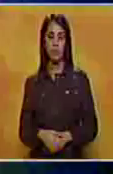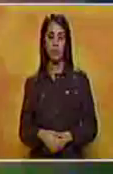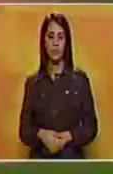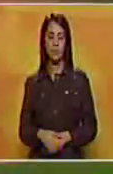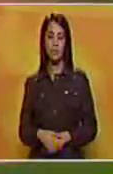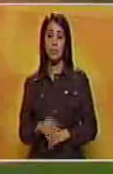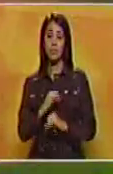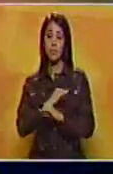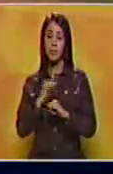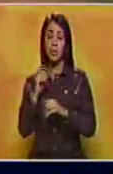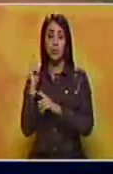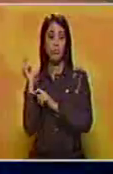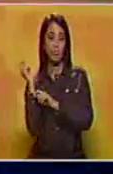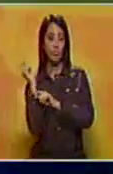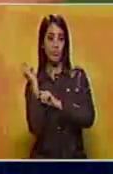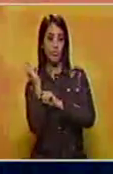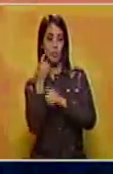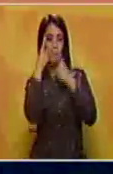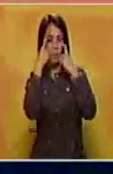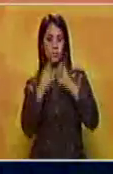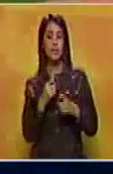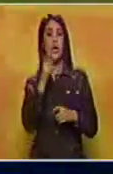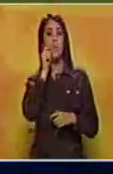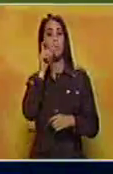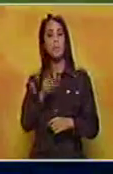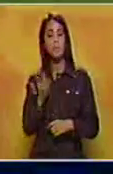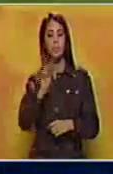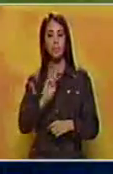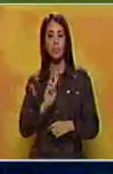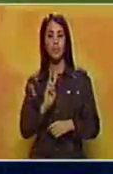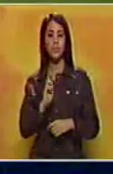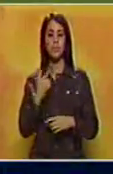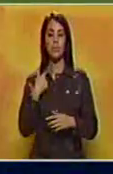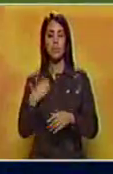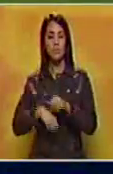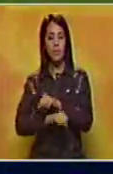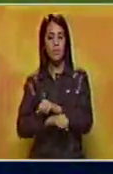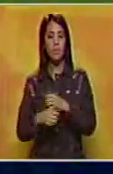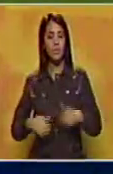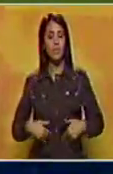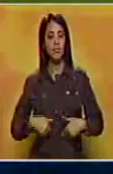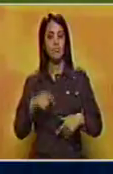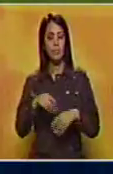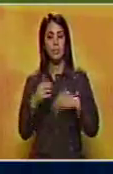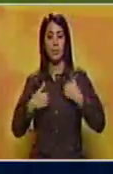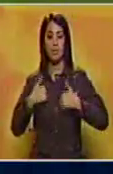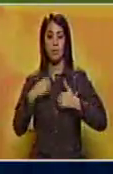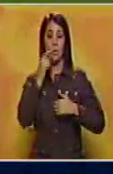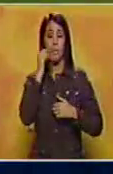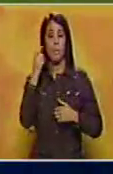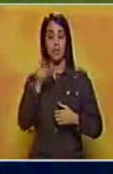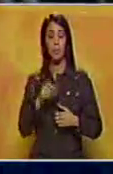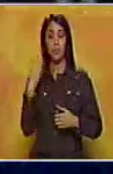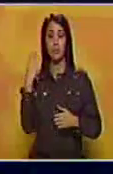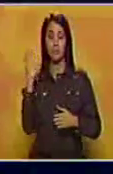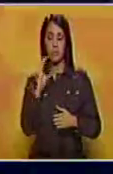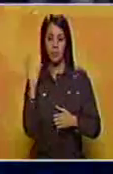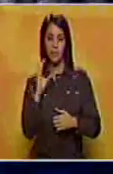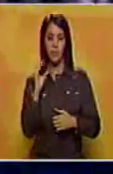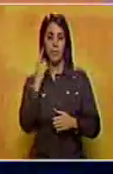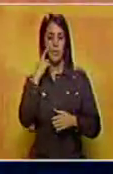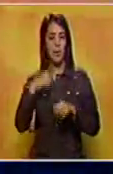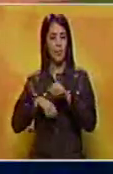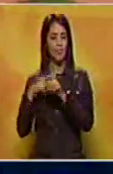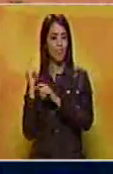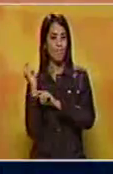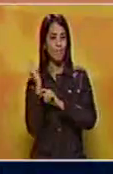Y cerramos con béisbol de Grandes Ligas porque el venezolano Franklin Barreto estuvo encendido en la jornada de este miércoles. El caraqueño disparó dos imparables en cinco